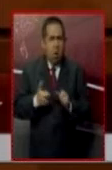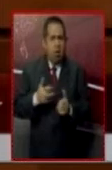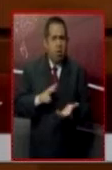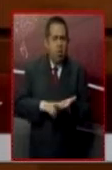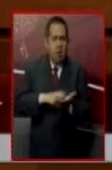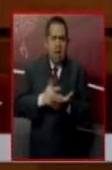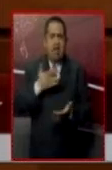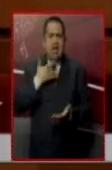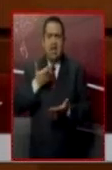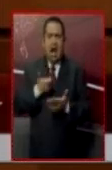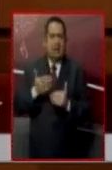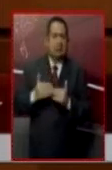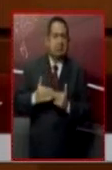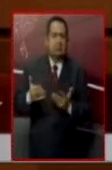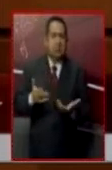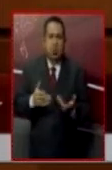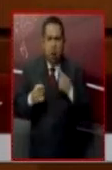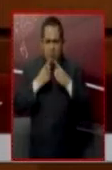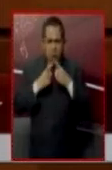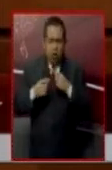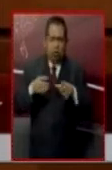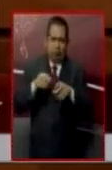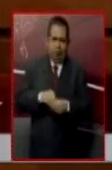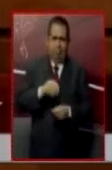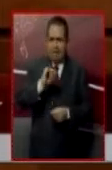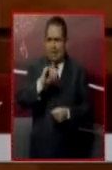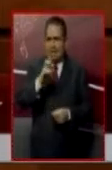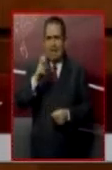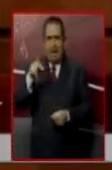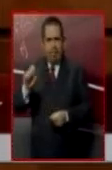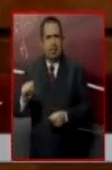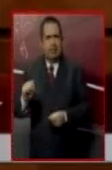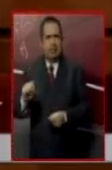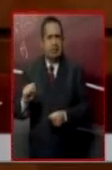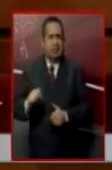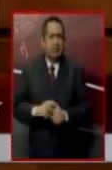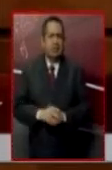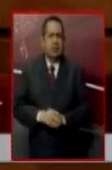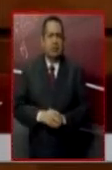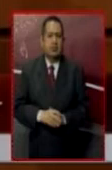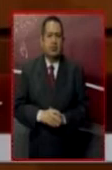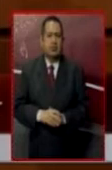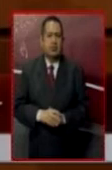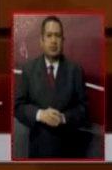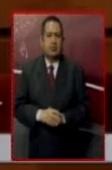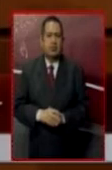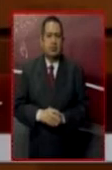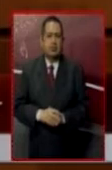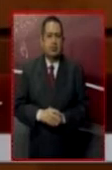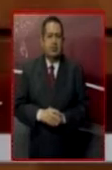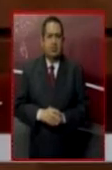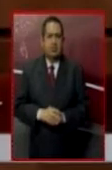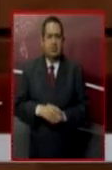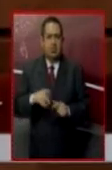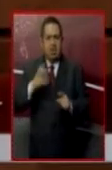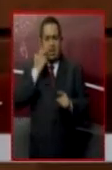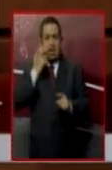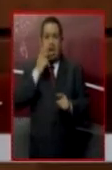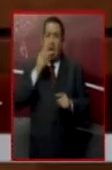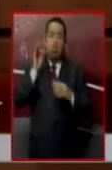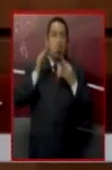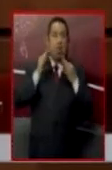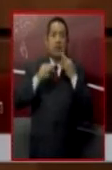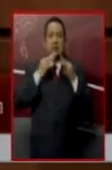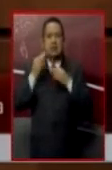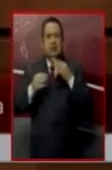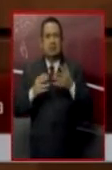la gasolina, todo esto alrededor del IEPS, del Impuesto Especial sobre Producción y Servicios. Quieren hacer su publicidad, pero